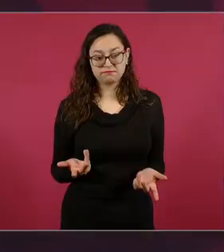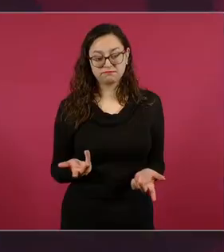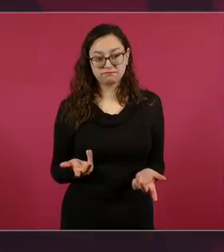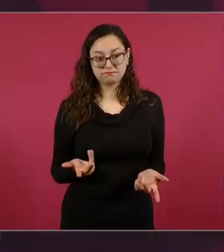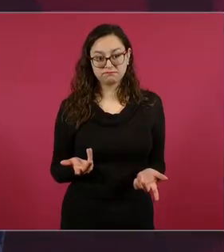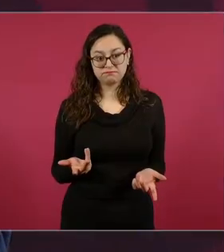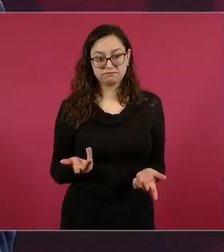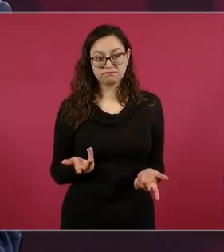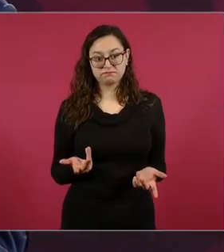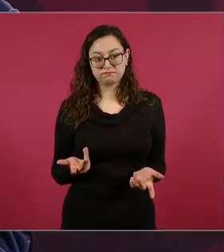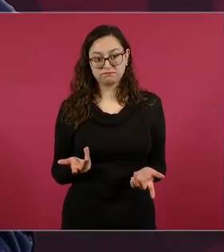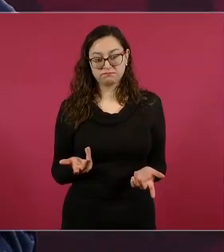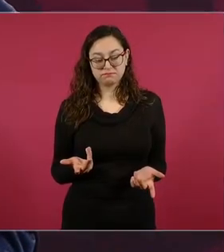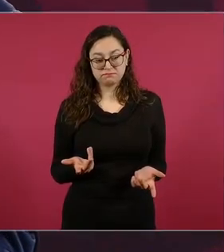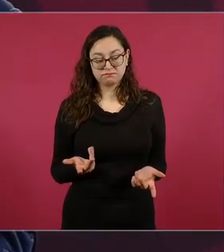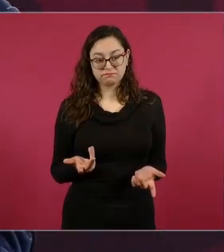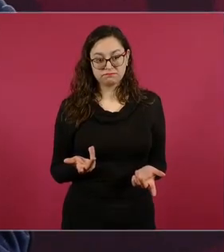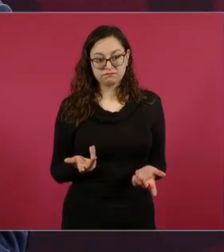los